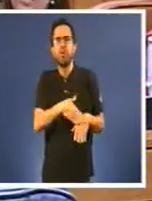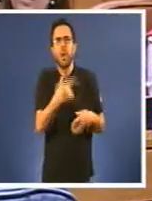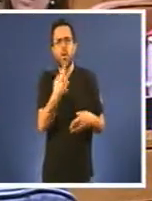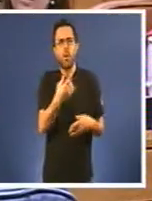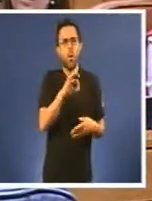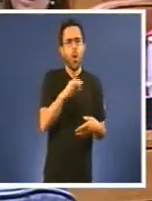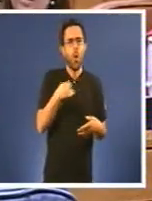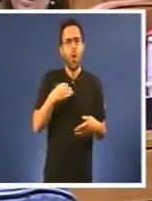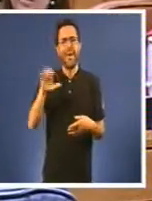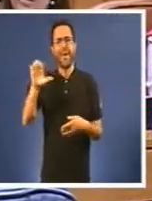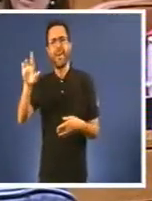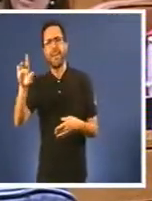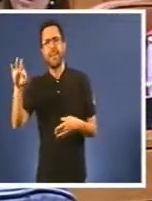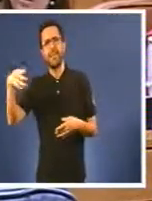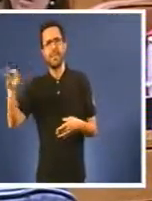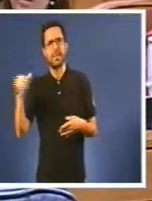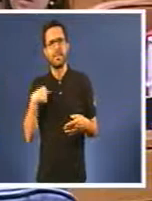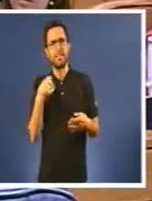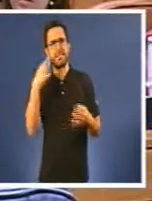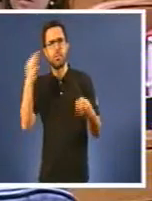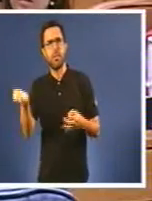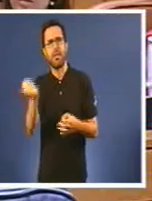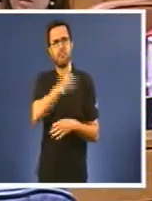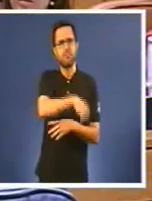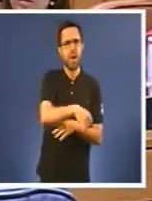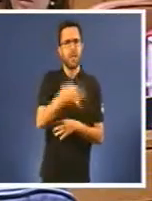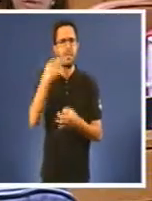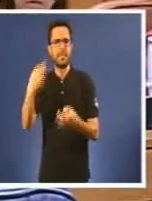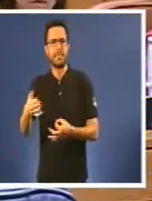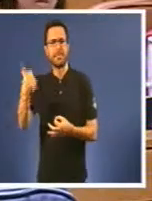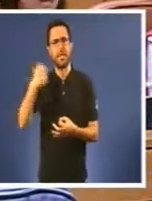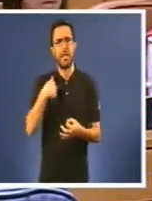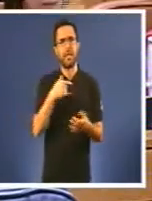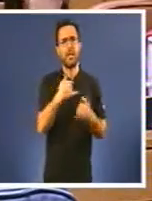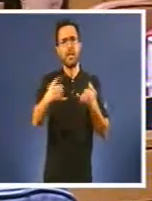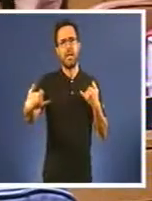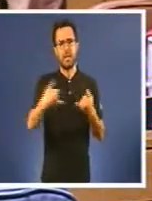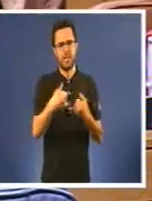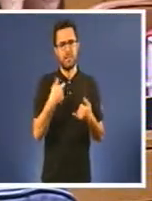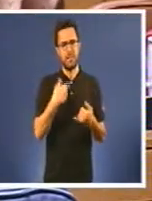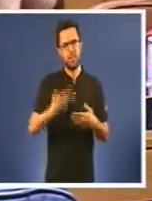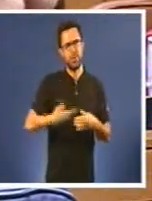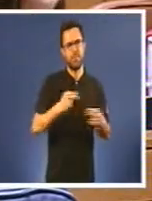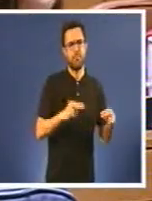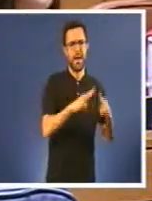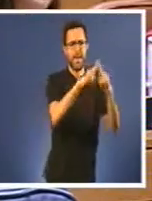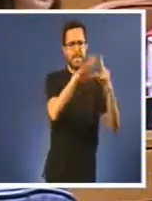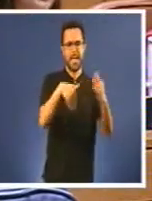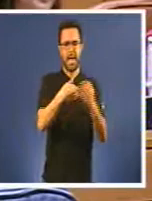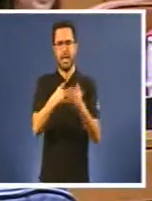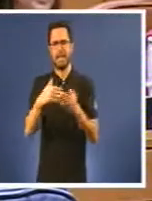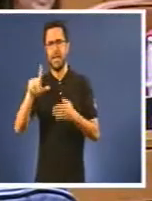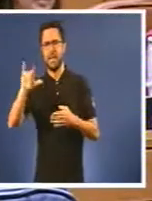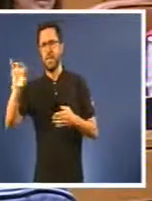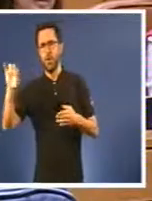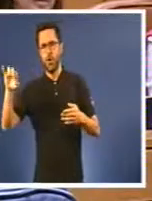que o QRTMS? Ou é que acaso vostedes non saben que hai líneas tan importantes como París a Lyon que non teñen sistema